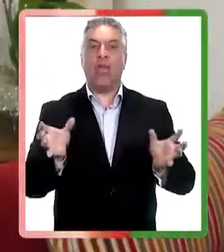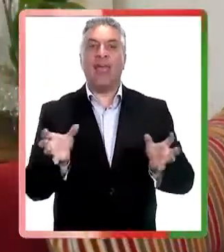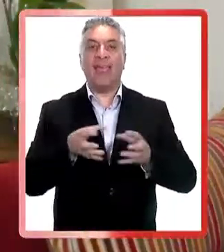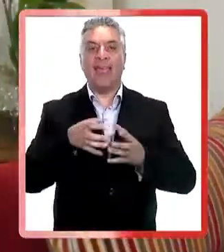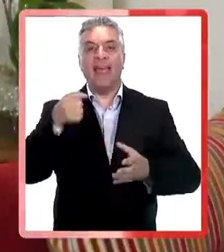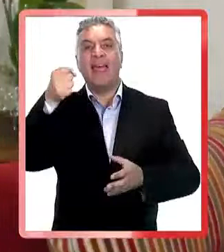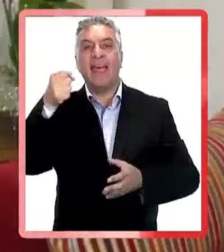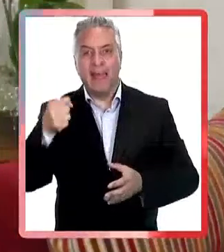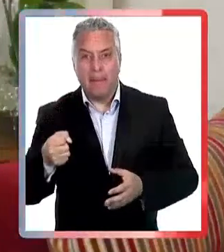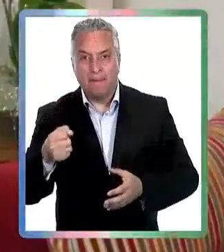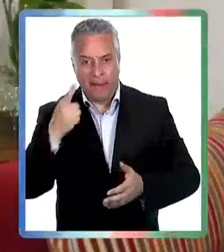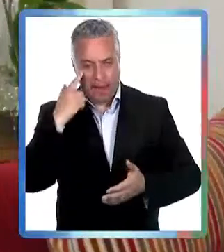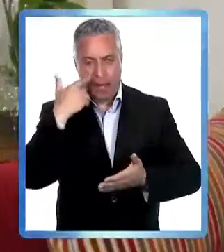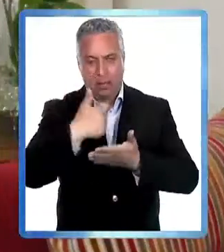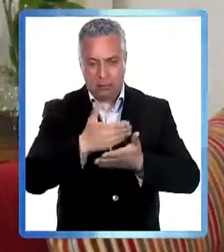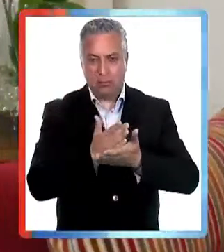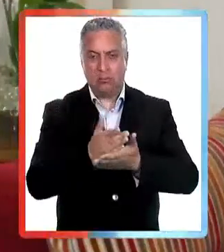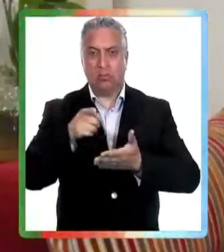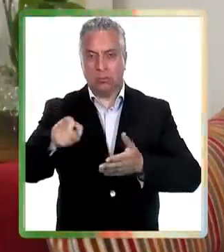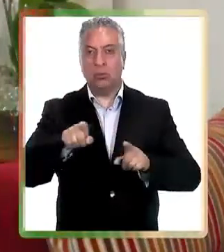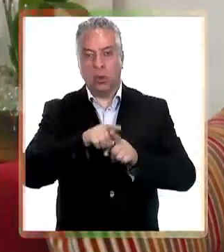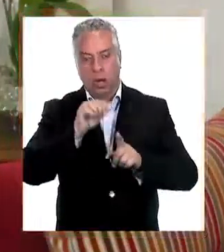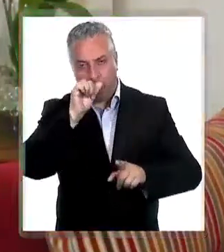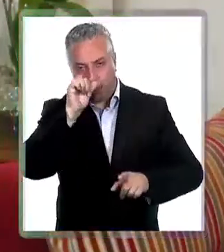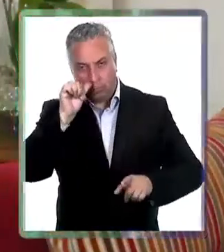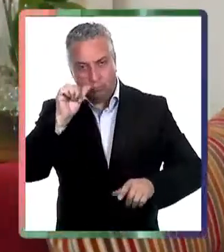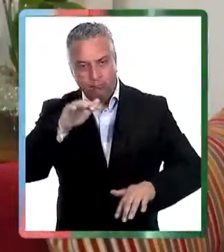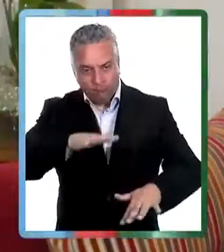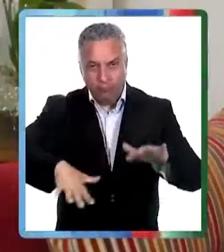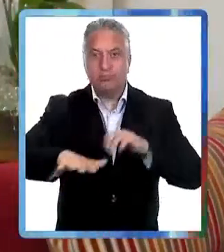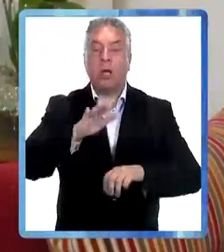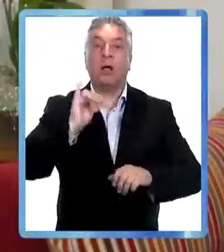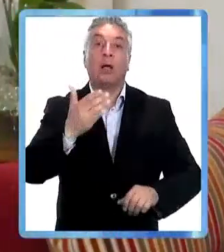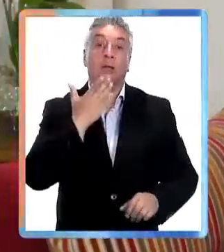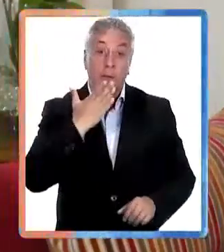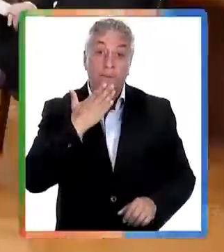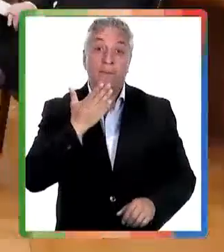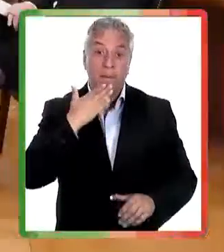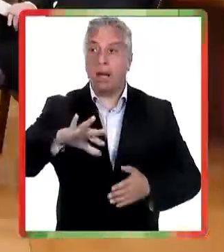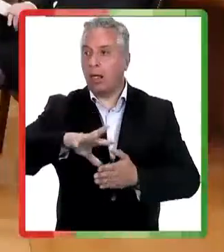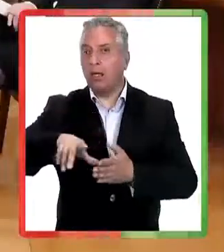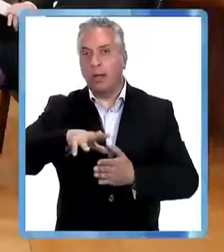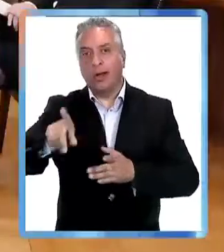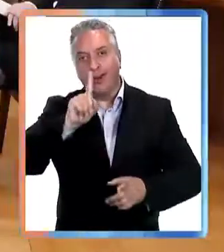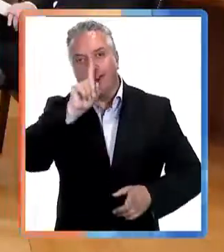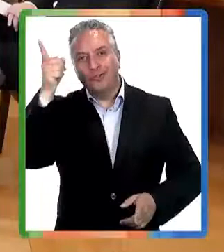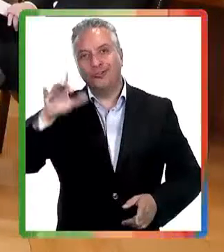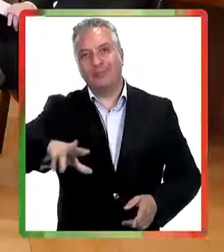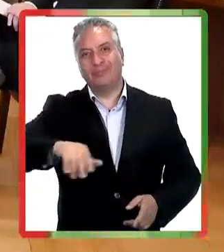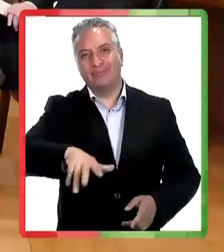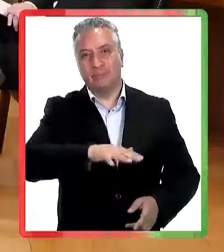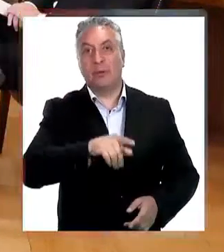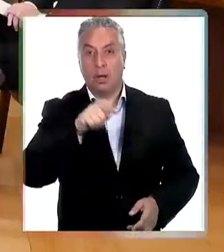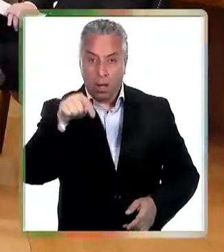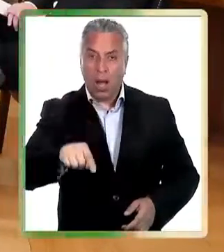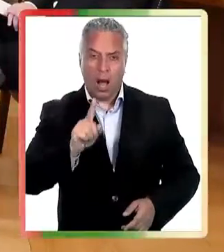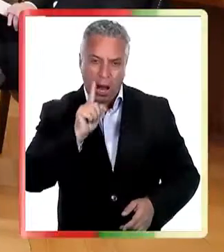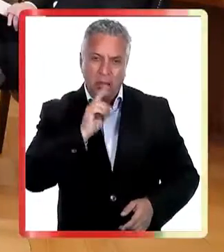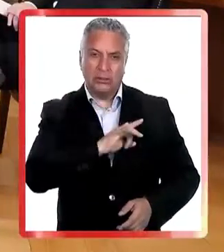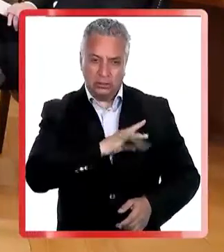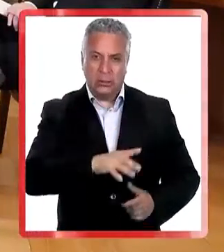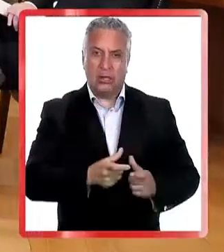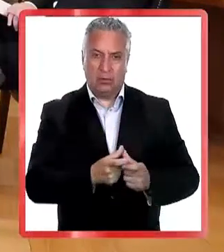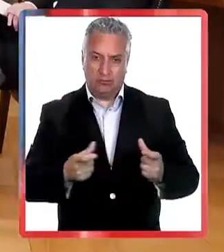crimen organizado, narcotráfico y delincuencia común. Y esto está presente en todo nuestro